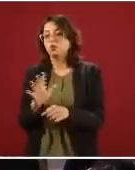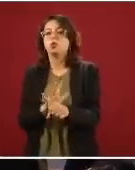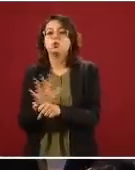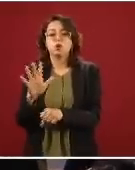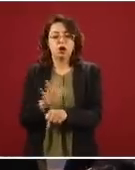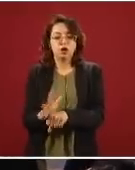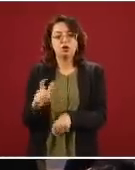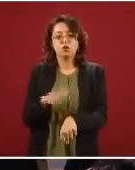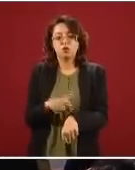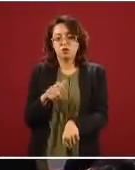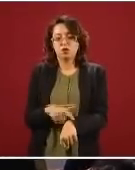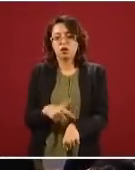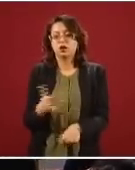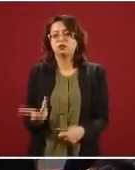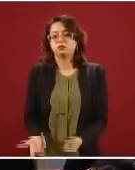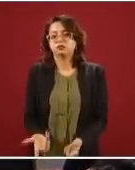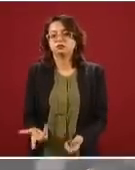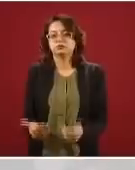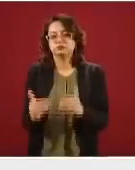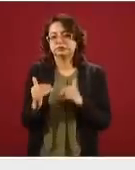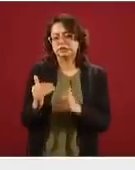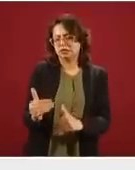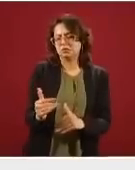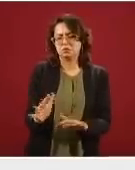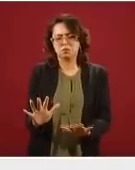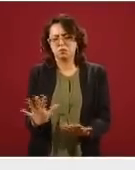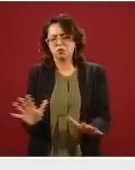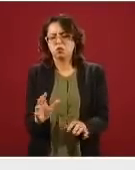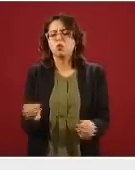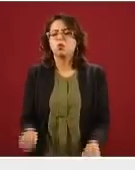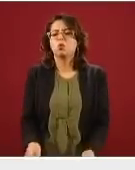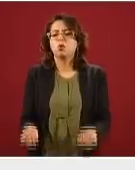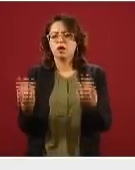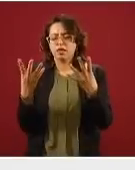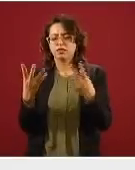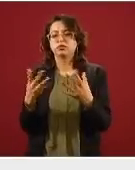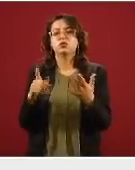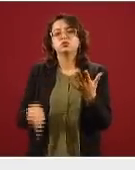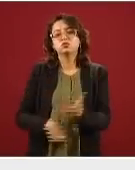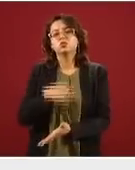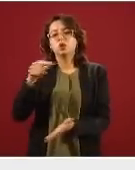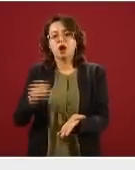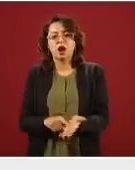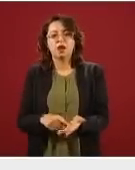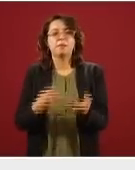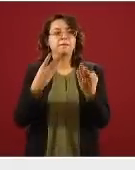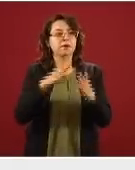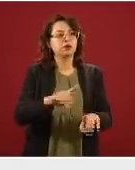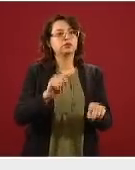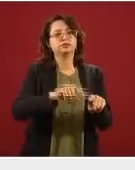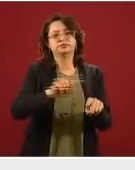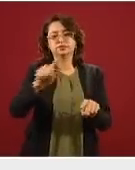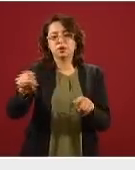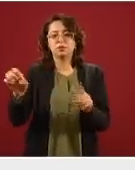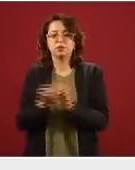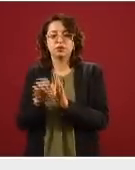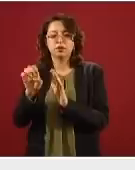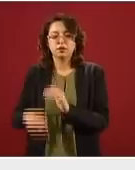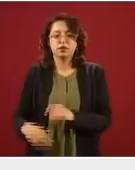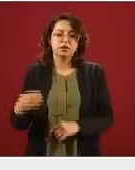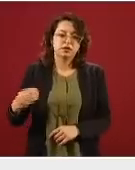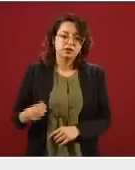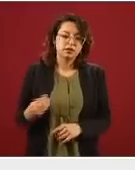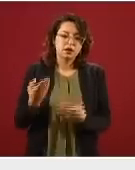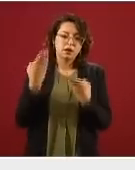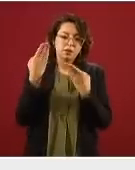horarios está funcionando, que no los tenga muy limitados. ¿Cuántas sucursales tiene? Aquí tenemos Banco del Bienestar,